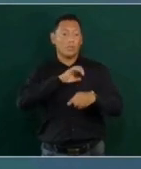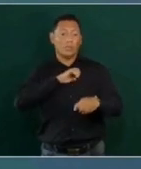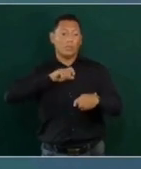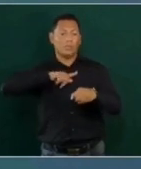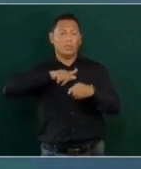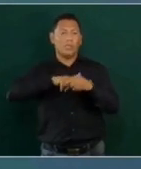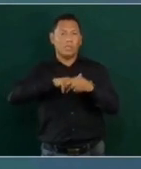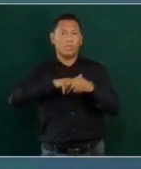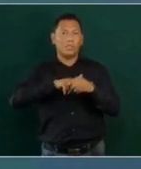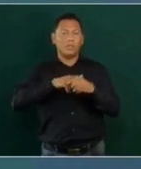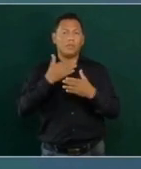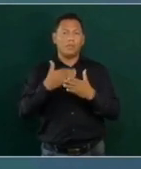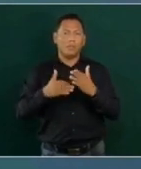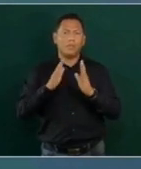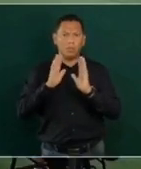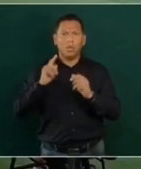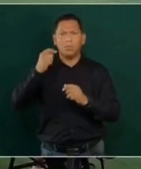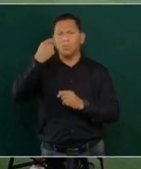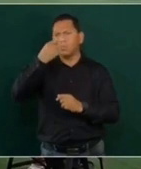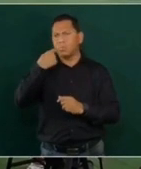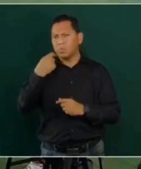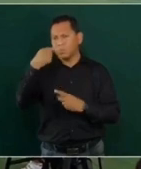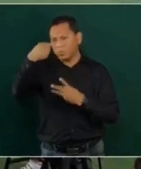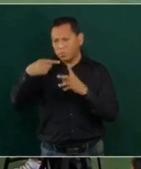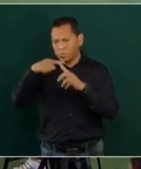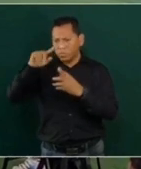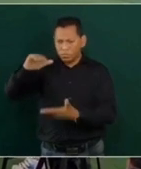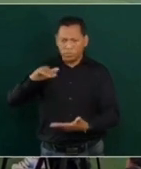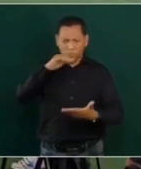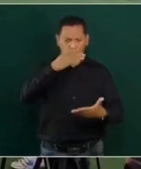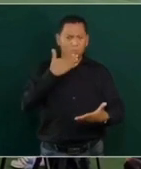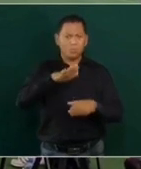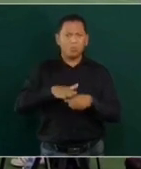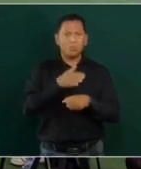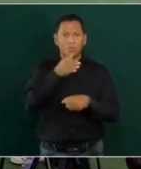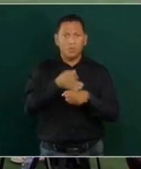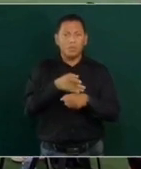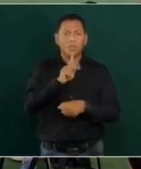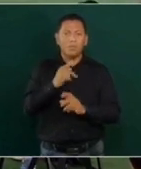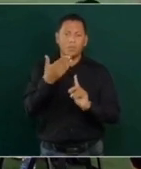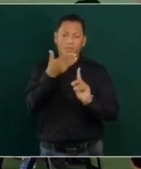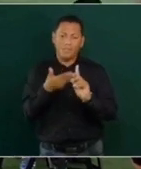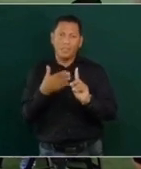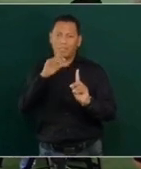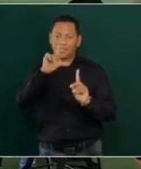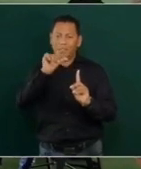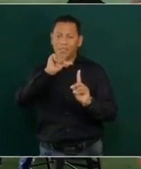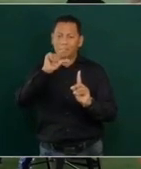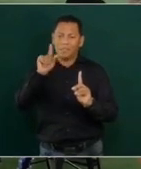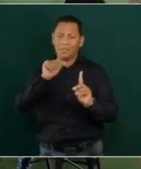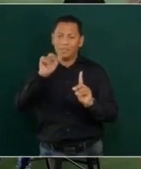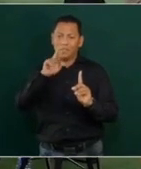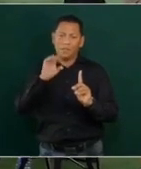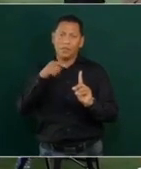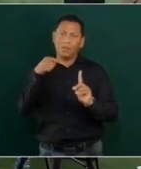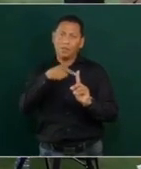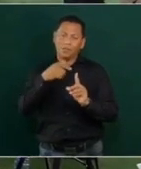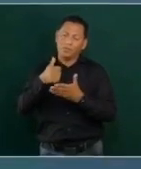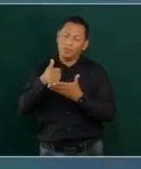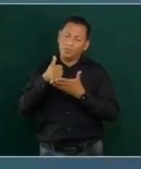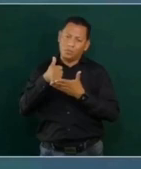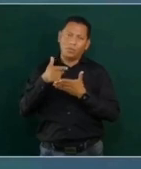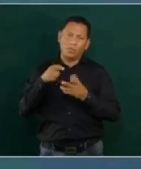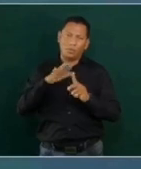resolvimos el problema del abasto de medicamentos, nos falta eso y Lázaro nos ayuda y nos va a seguir ayudando en